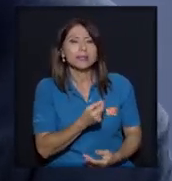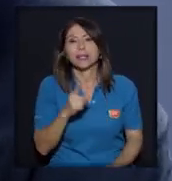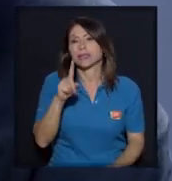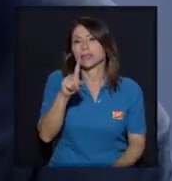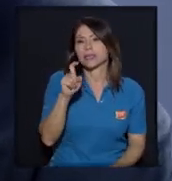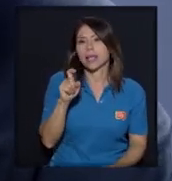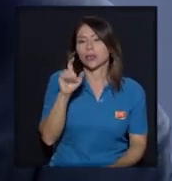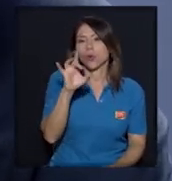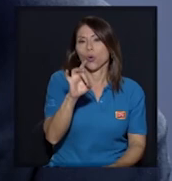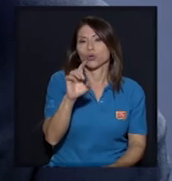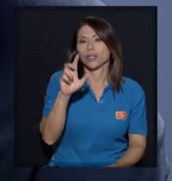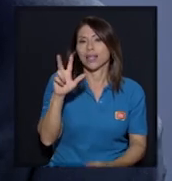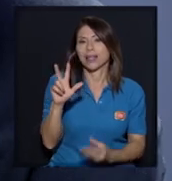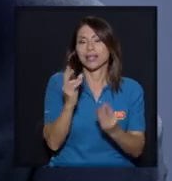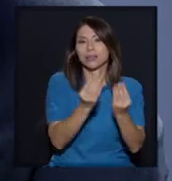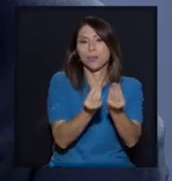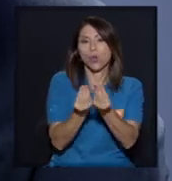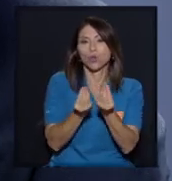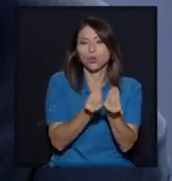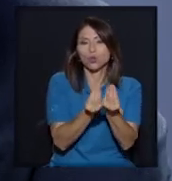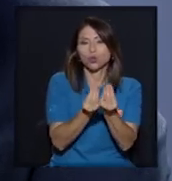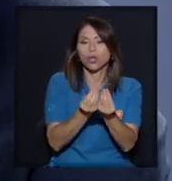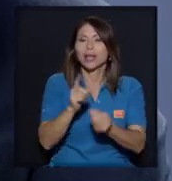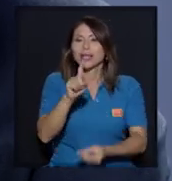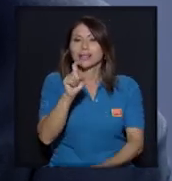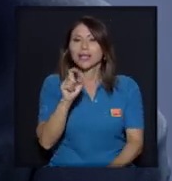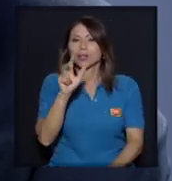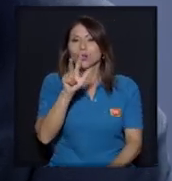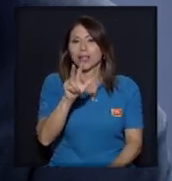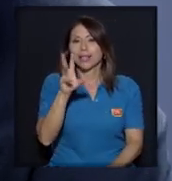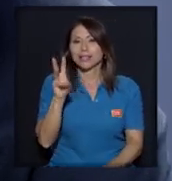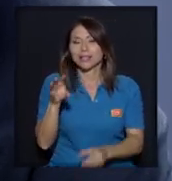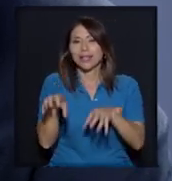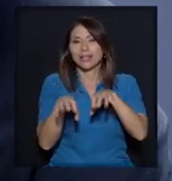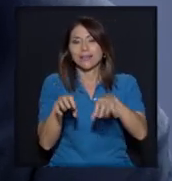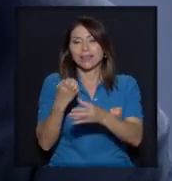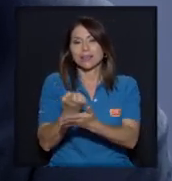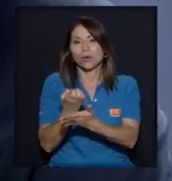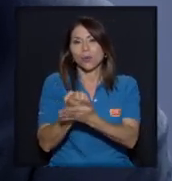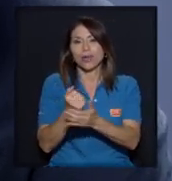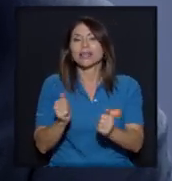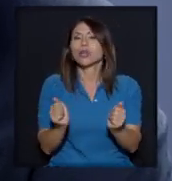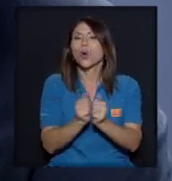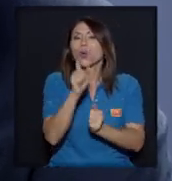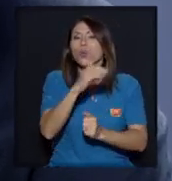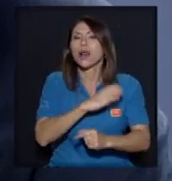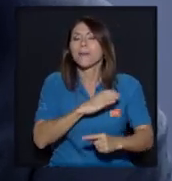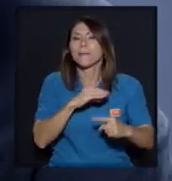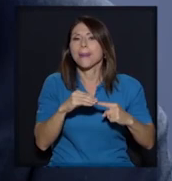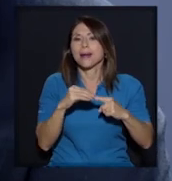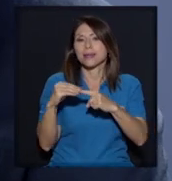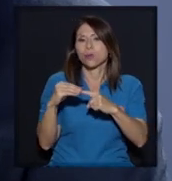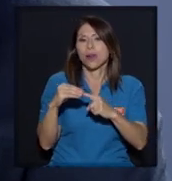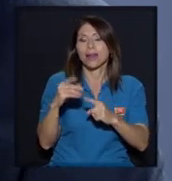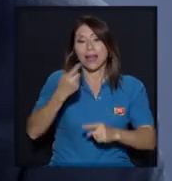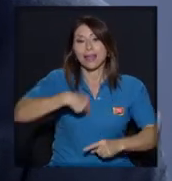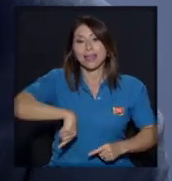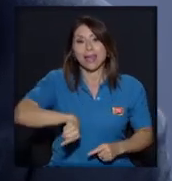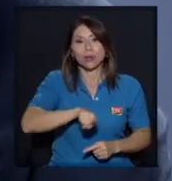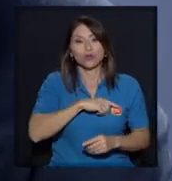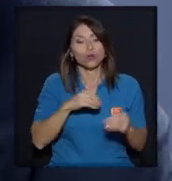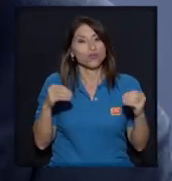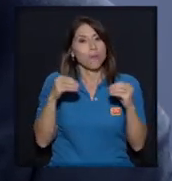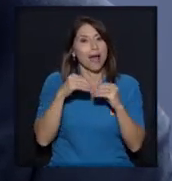¿Cuántas son 183 productos y 136 actividades económicas. Okay. Con la particularidad de que nosotros fuimos un poco más